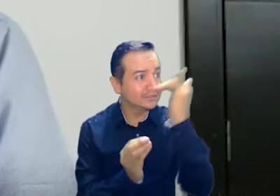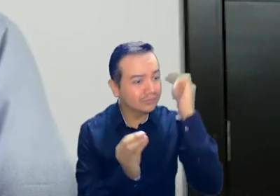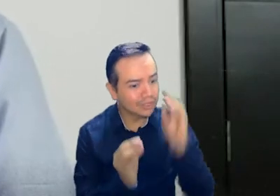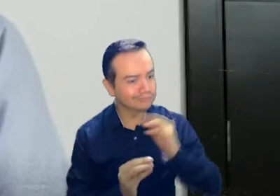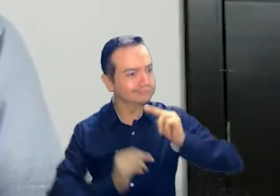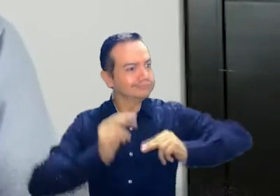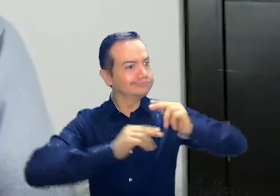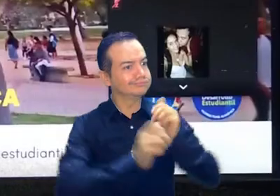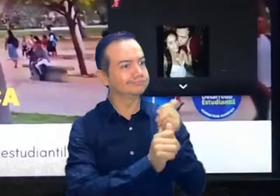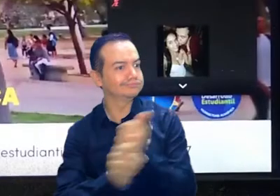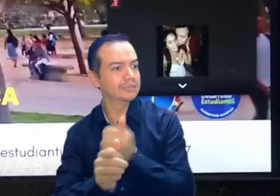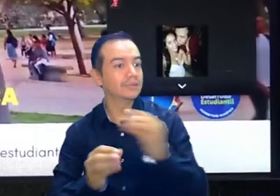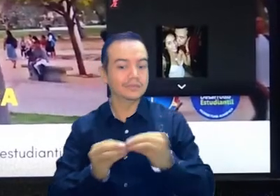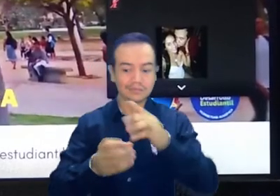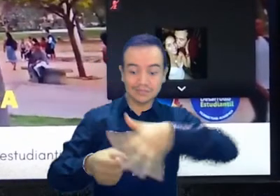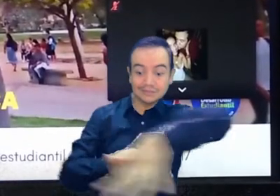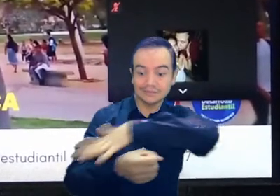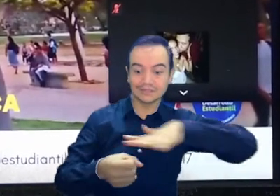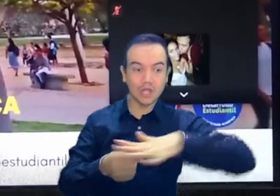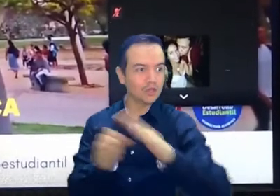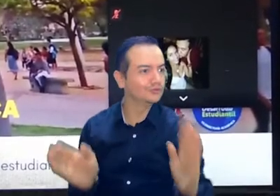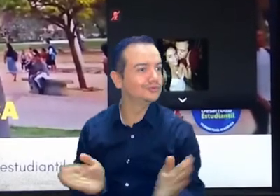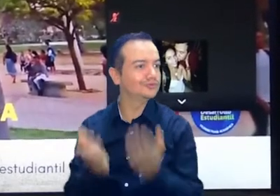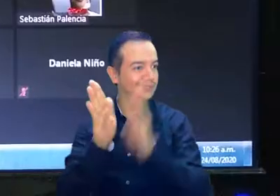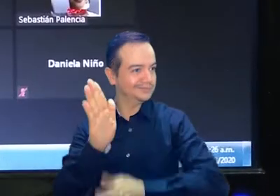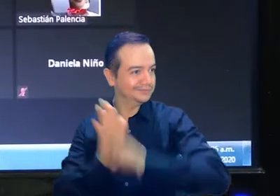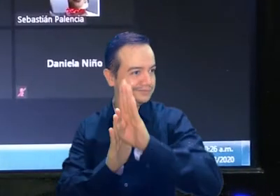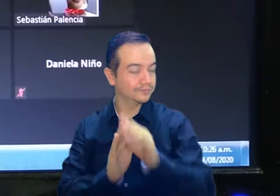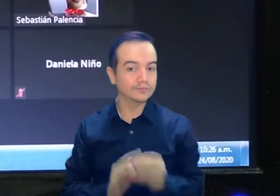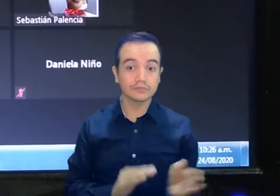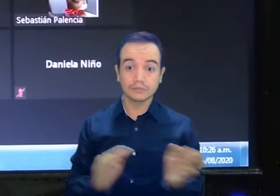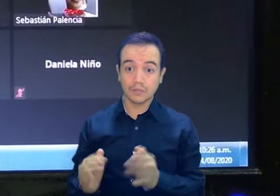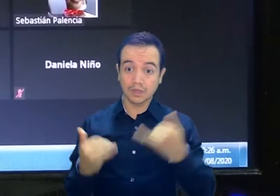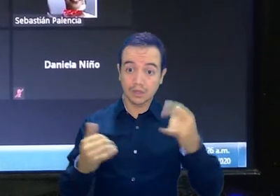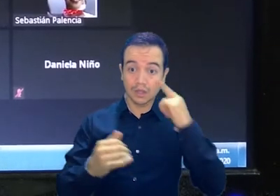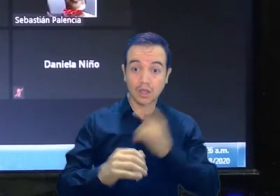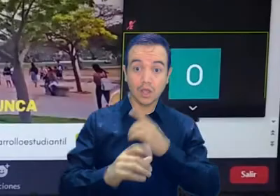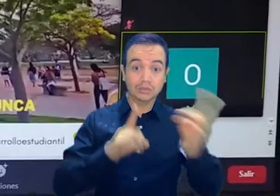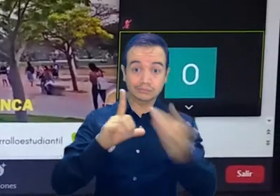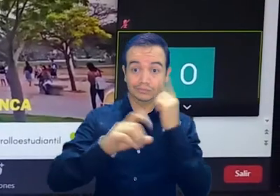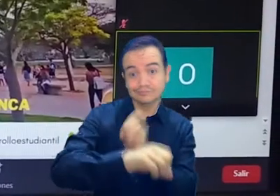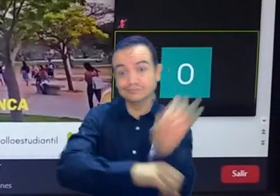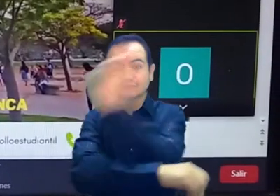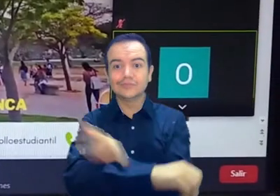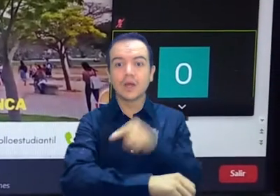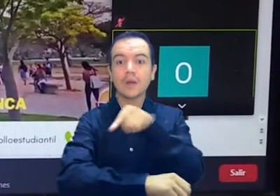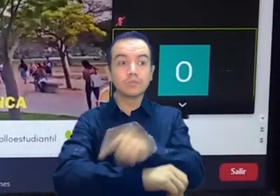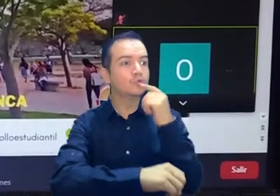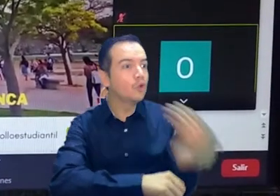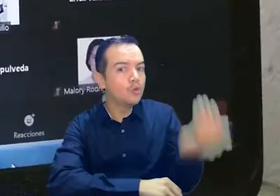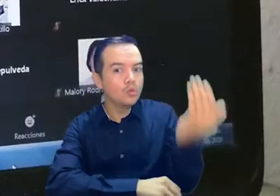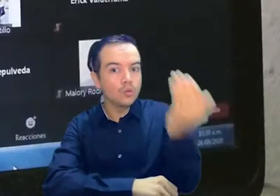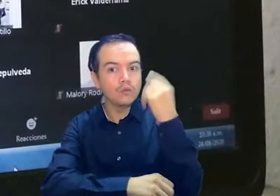al desarrollo de esta región. A través de las plataformas digitales, los nuevos integrantes de la familia Unimagdalena conocieron los servicios con